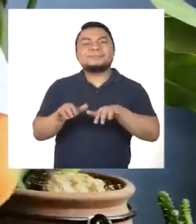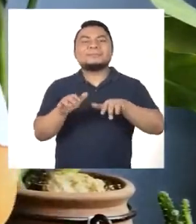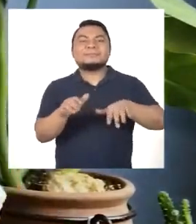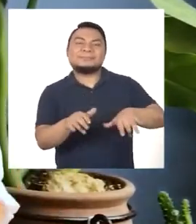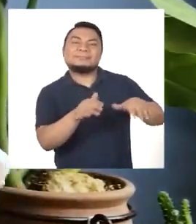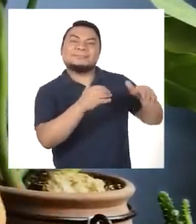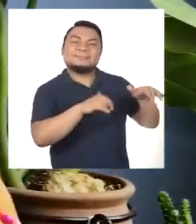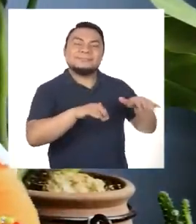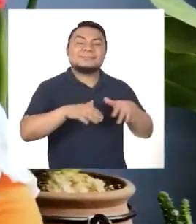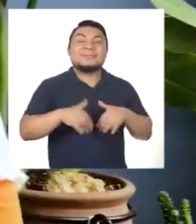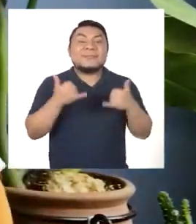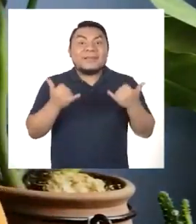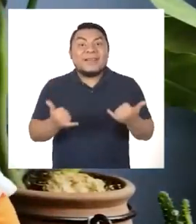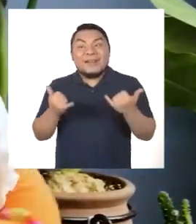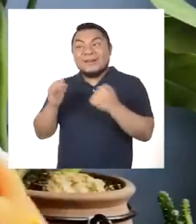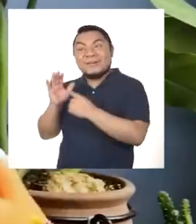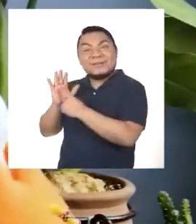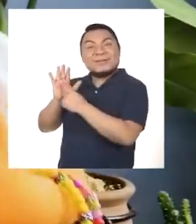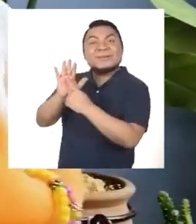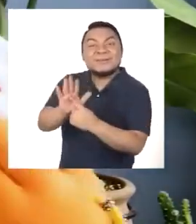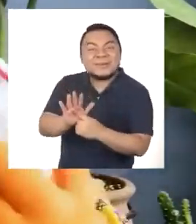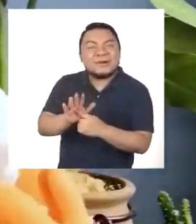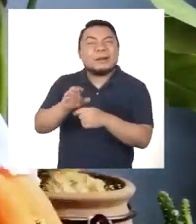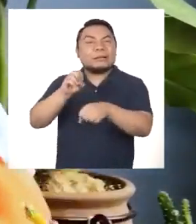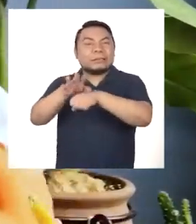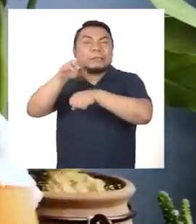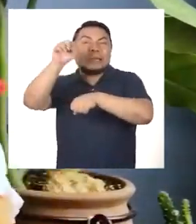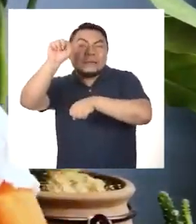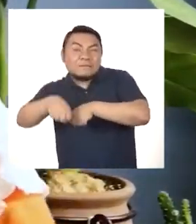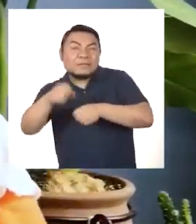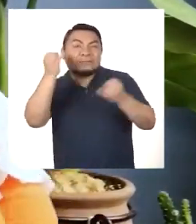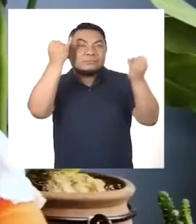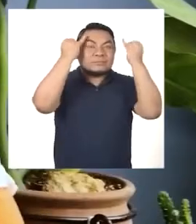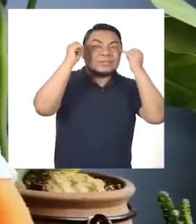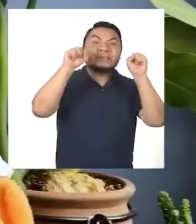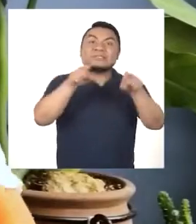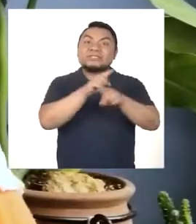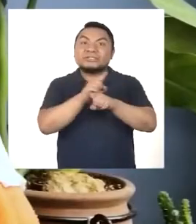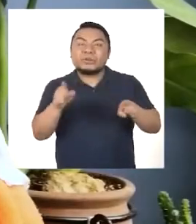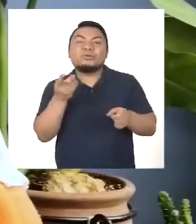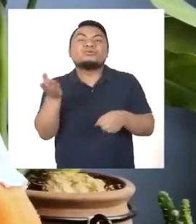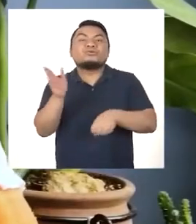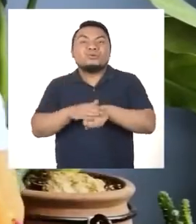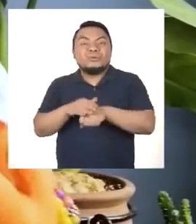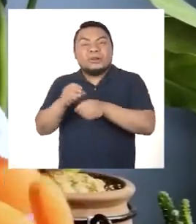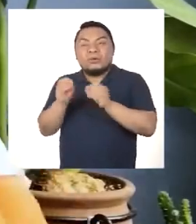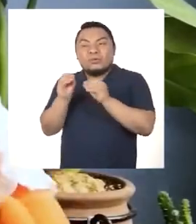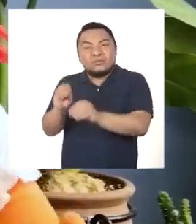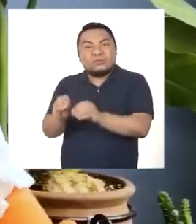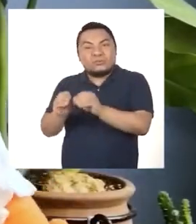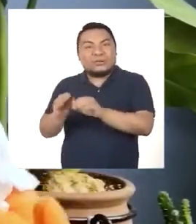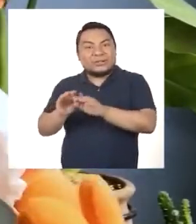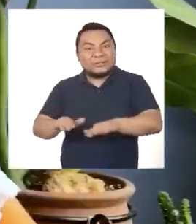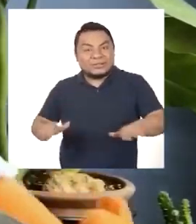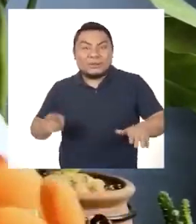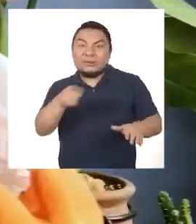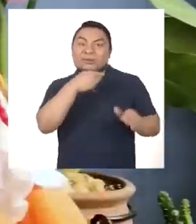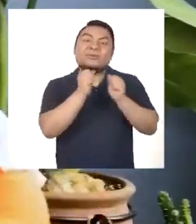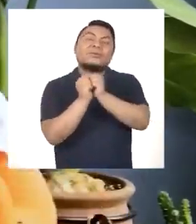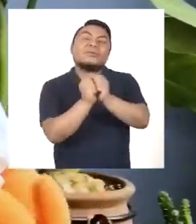Y ahora, nuestro segmento Mitos, Verdades y Preguntas sobre la Crianza. Porque